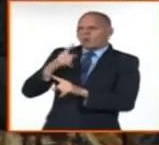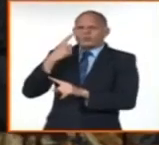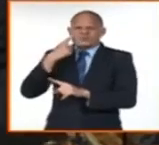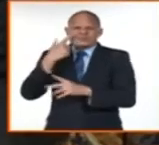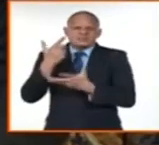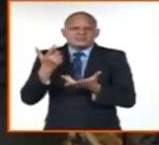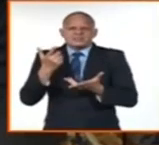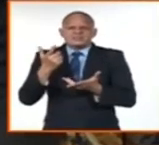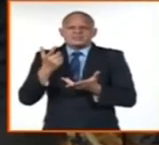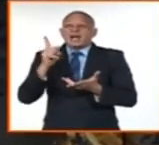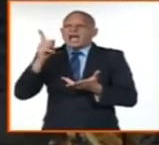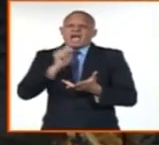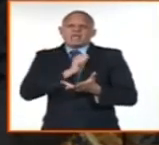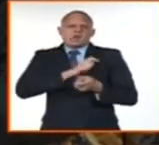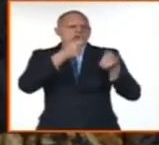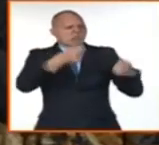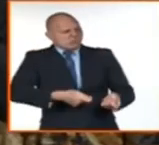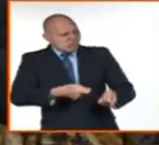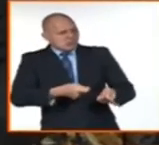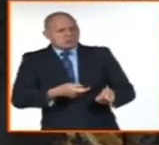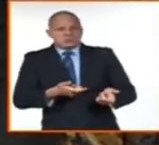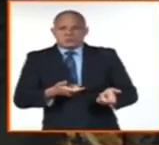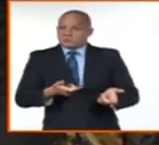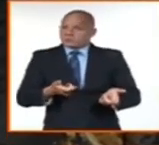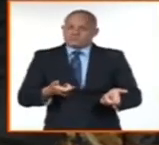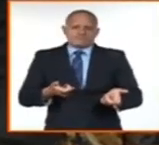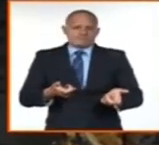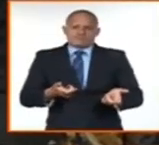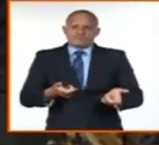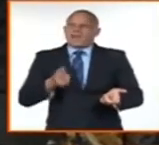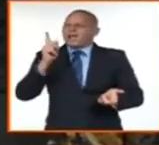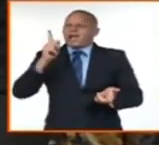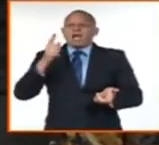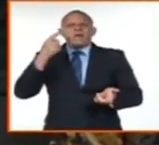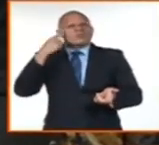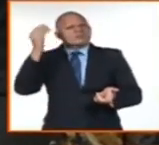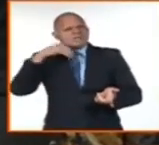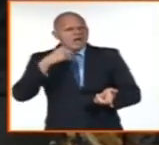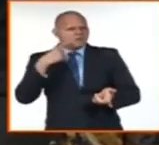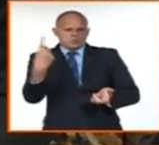humana, que va contra la igualdad, que va contra los sueños